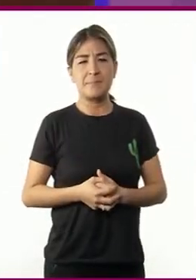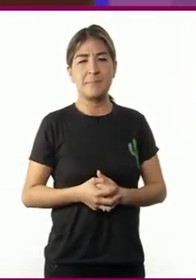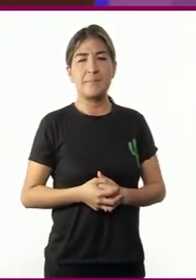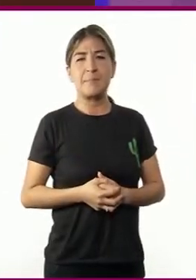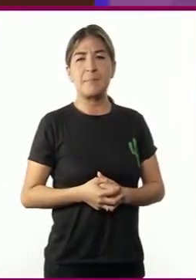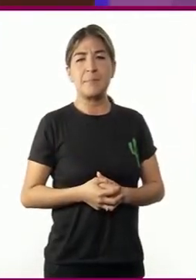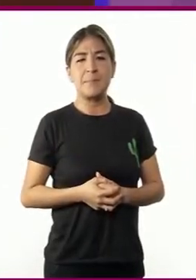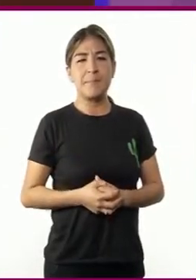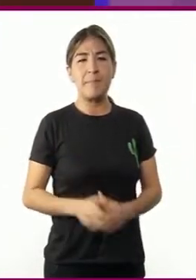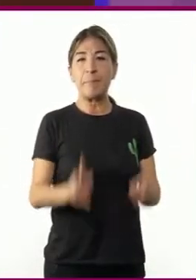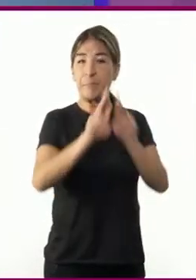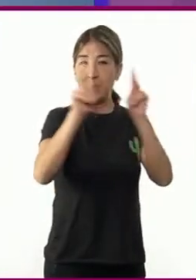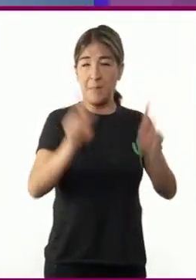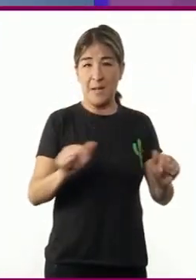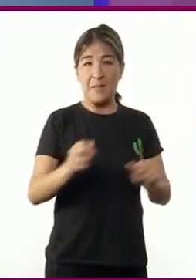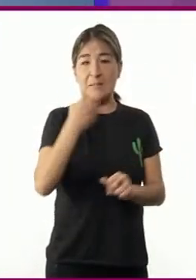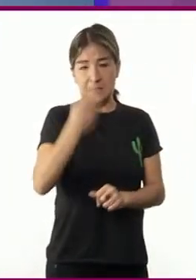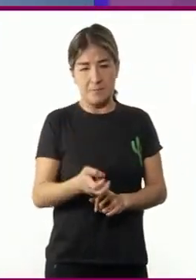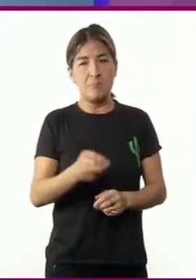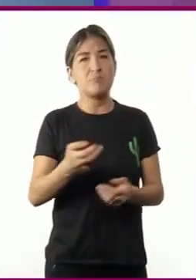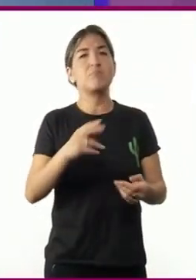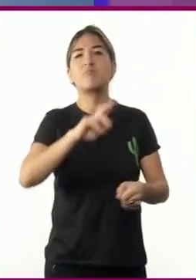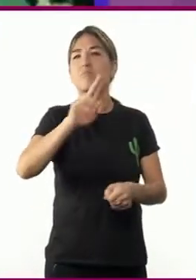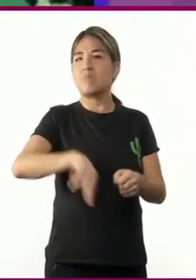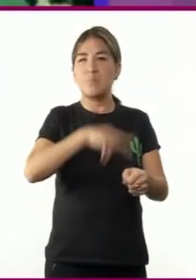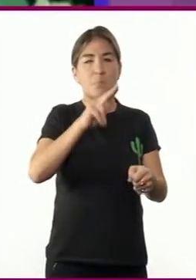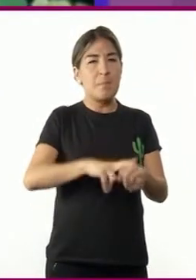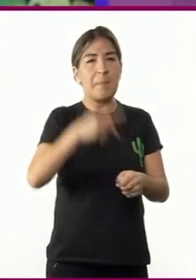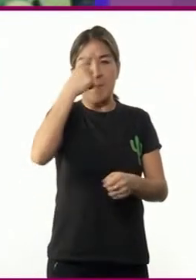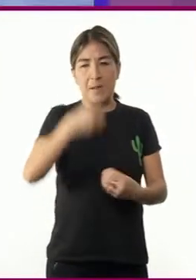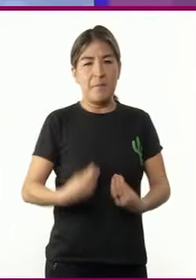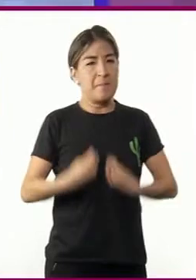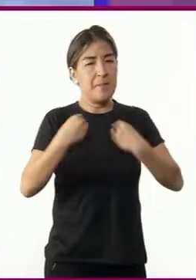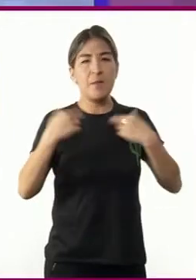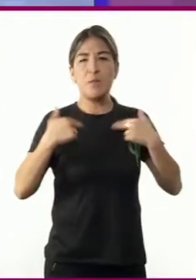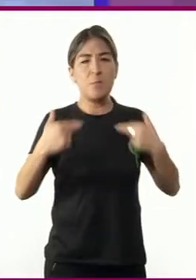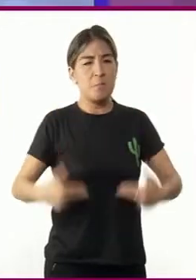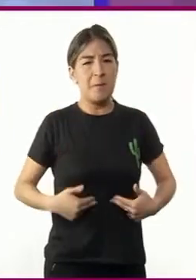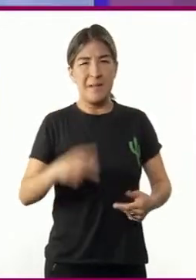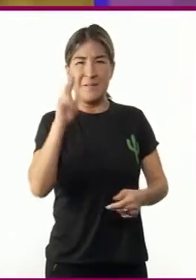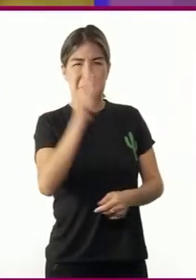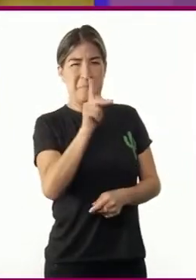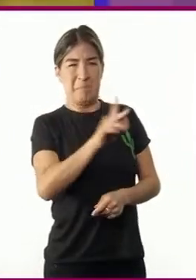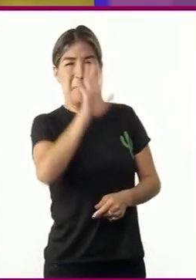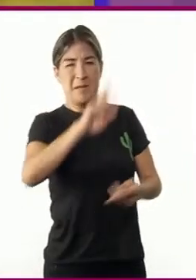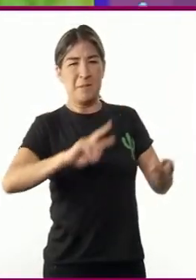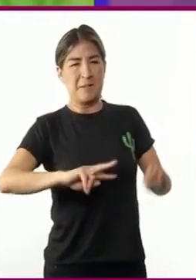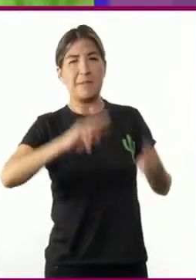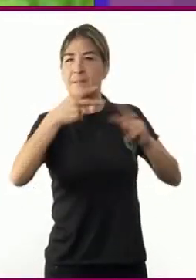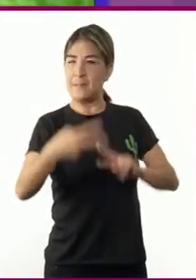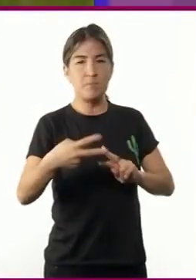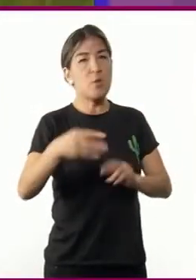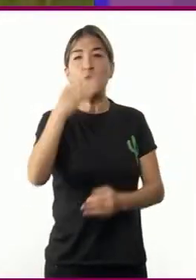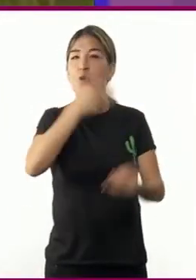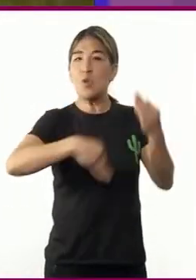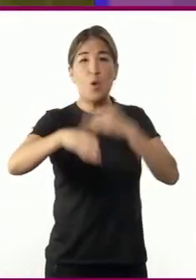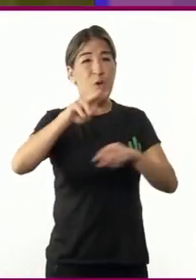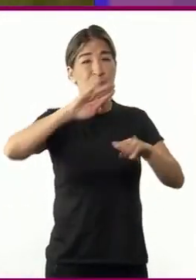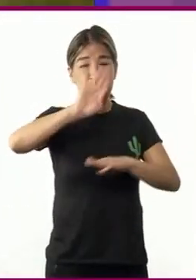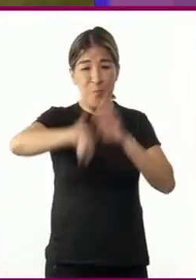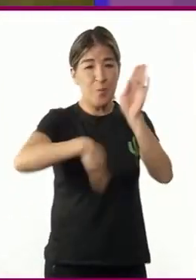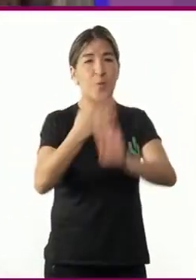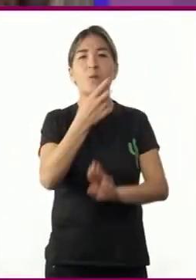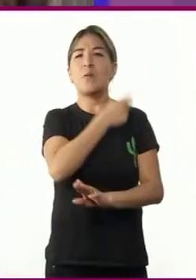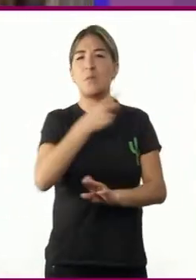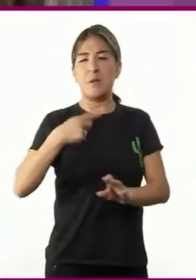La paz es una condición de la naturaleza humana, aunque parezca lo contrario. Todas las naciones se comprometen